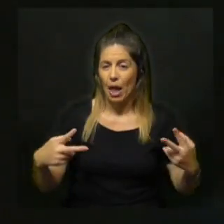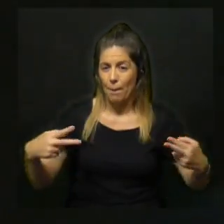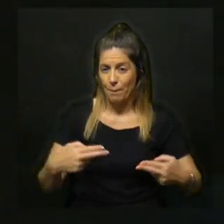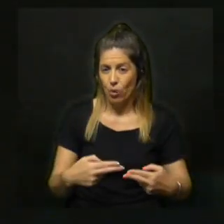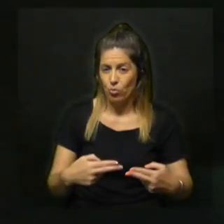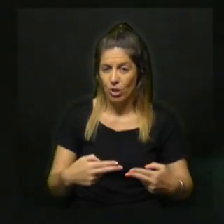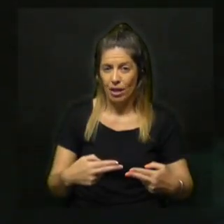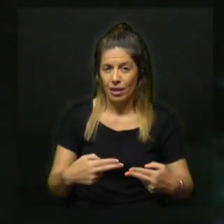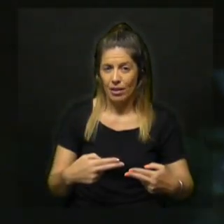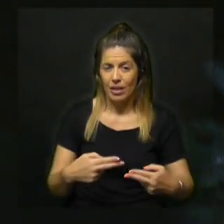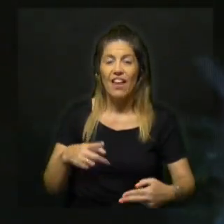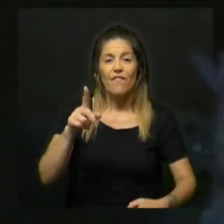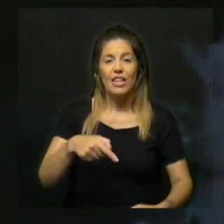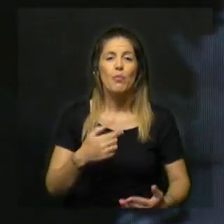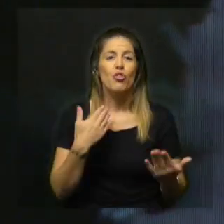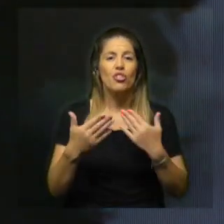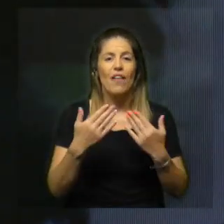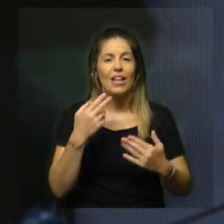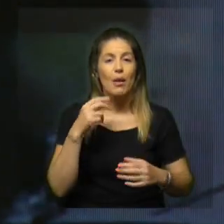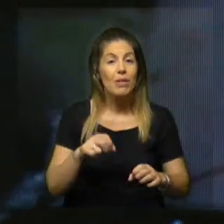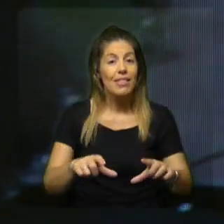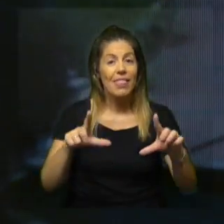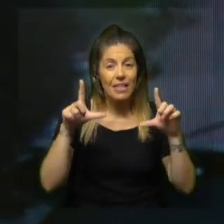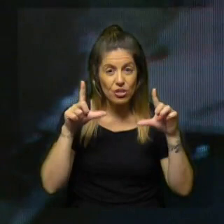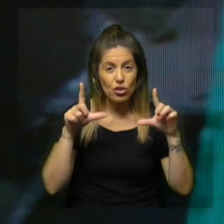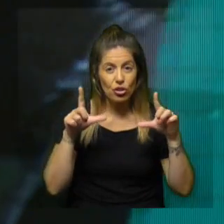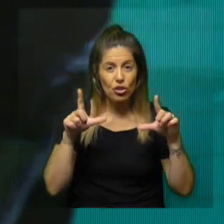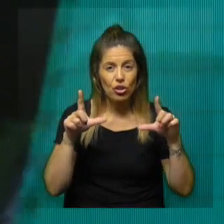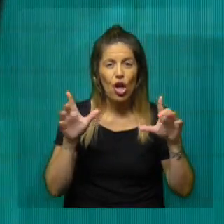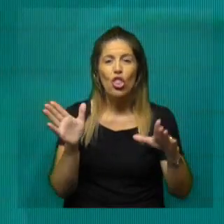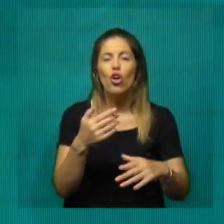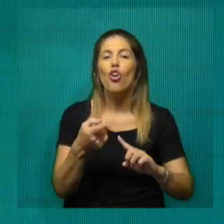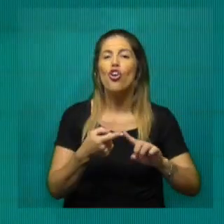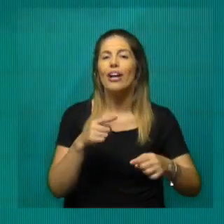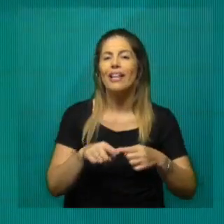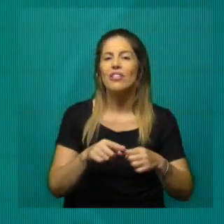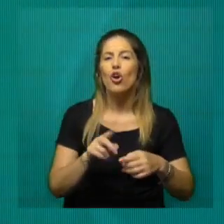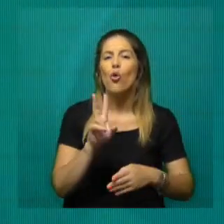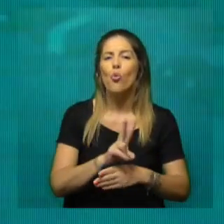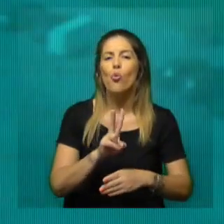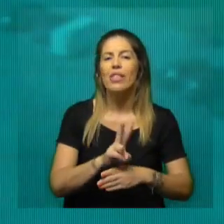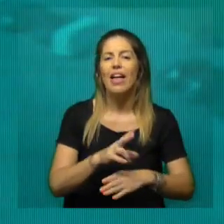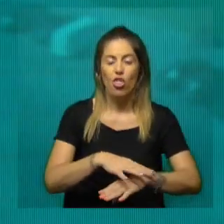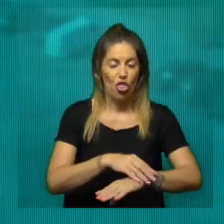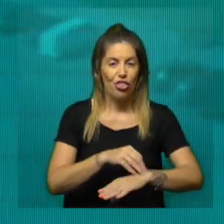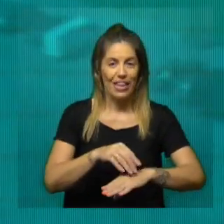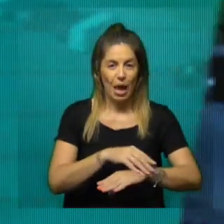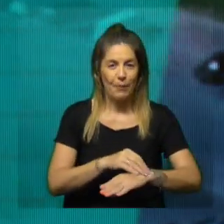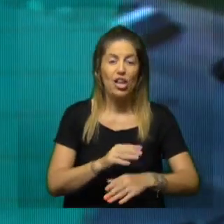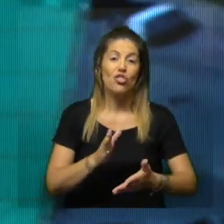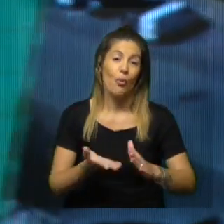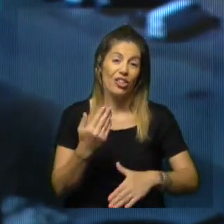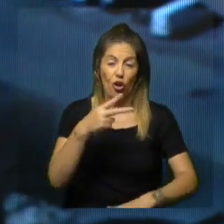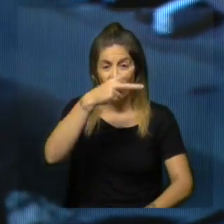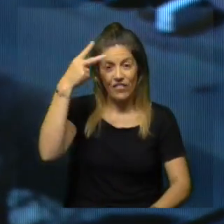brevísima pausa y ya venimos a hablar, presta atención, todo lo que tiene que ver con los cuidados de la piel y sobre todo en verano, que